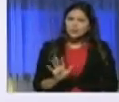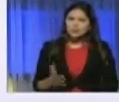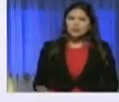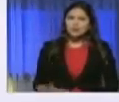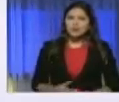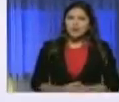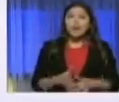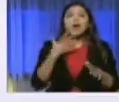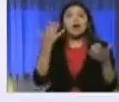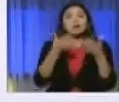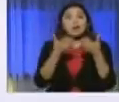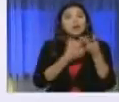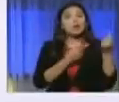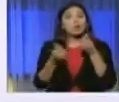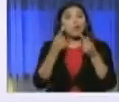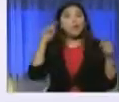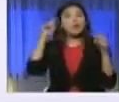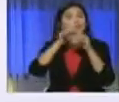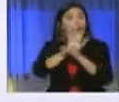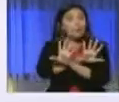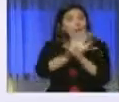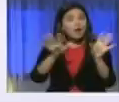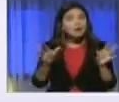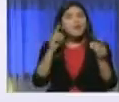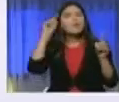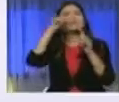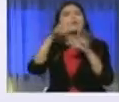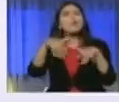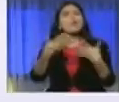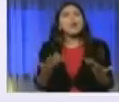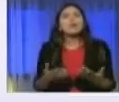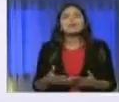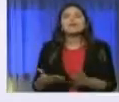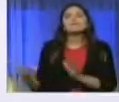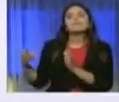La guerra económica tiene un objetivo: destruirme a mí, destruir al pueblo.